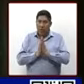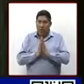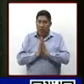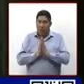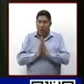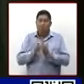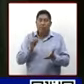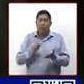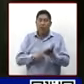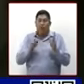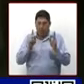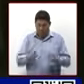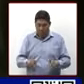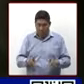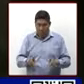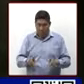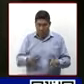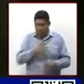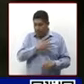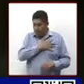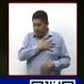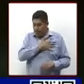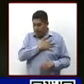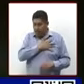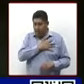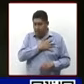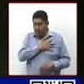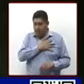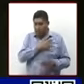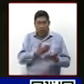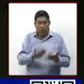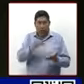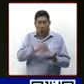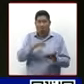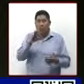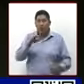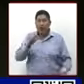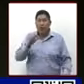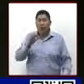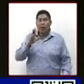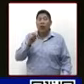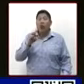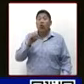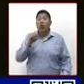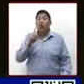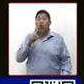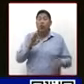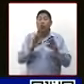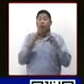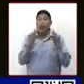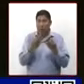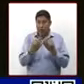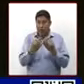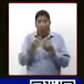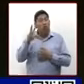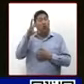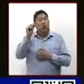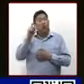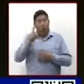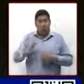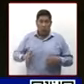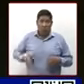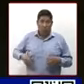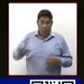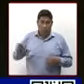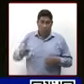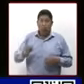esta misma persona que se ponga la mano al corazón y devuelva a Facundo. Una familia está sufriendo, no por una mascota,